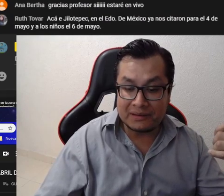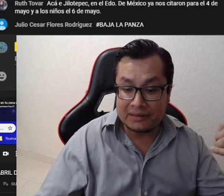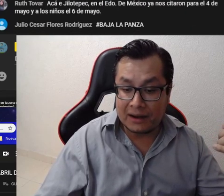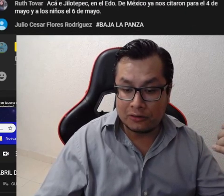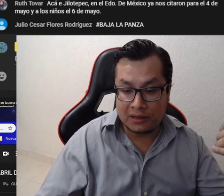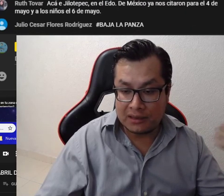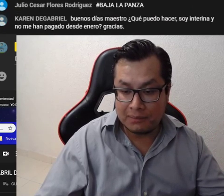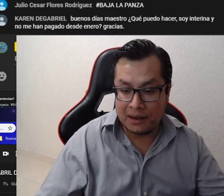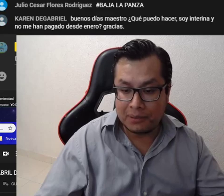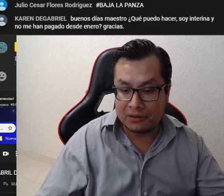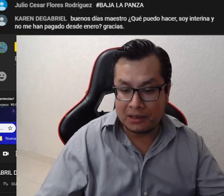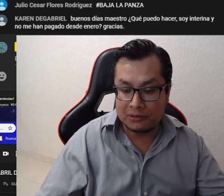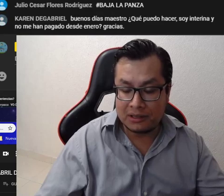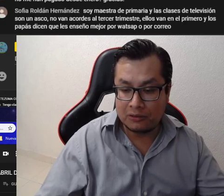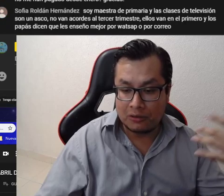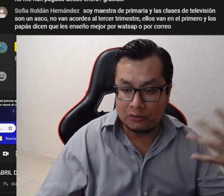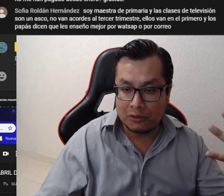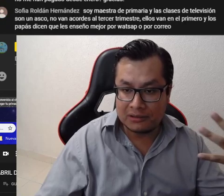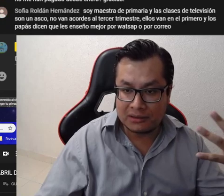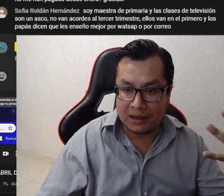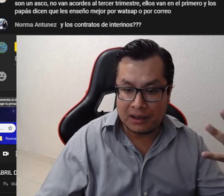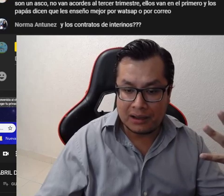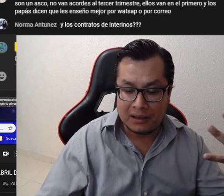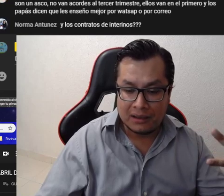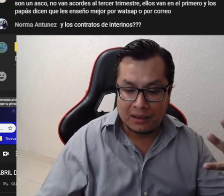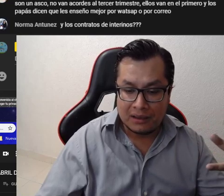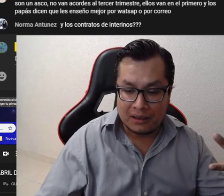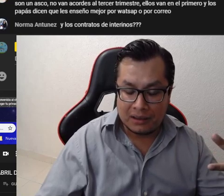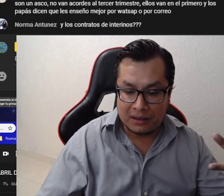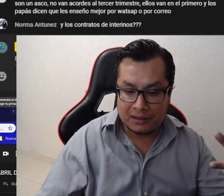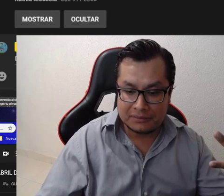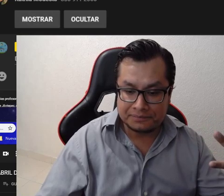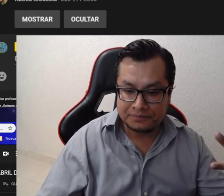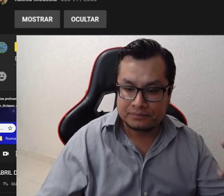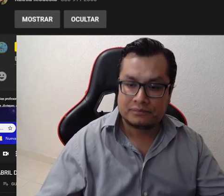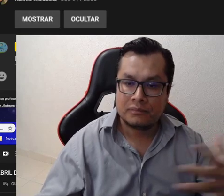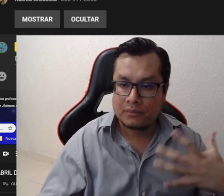no presentarnos a chambear, pero tenemos que ir con nuestra